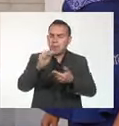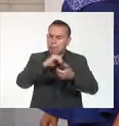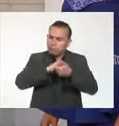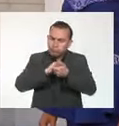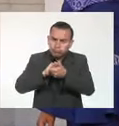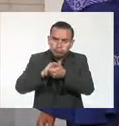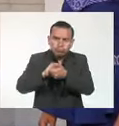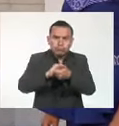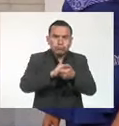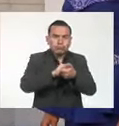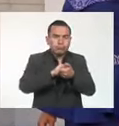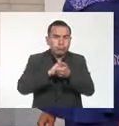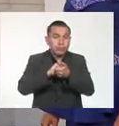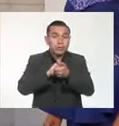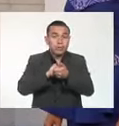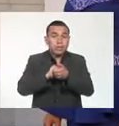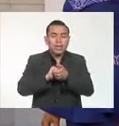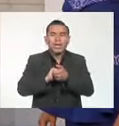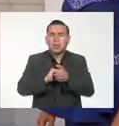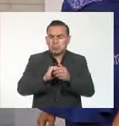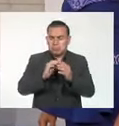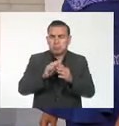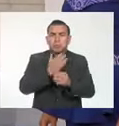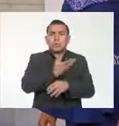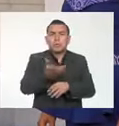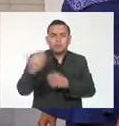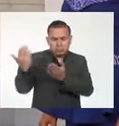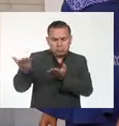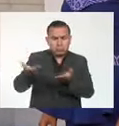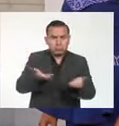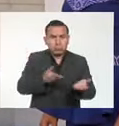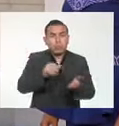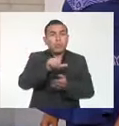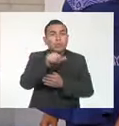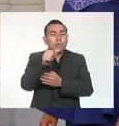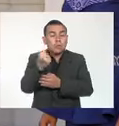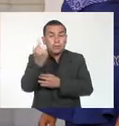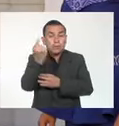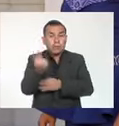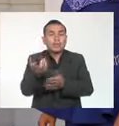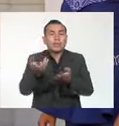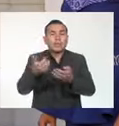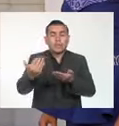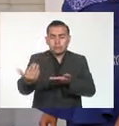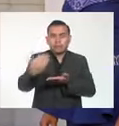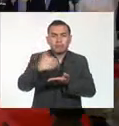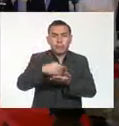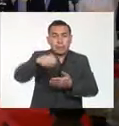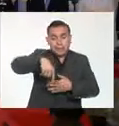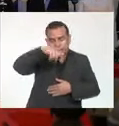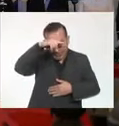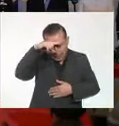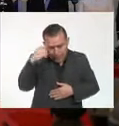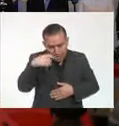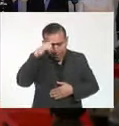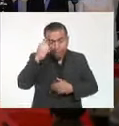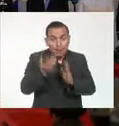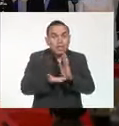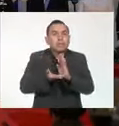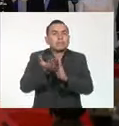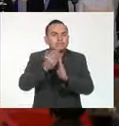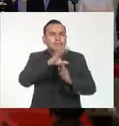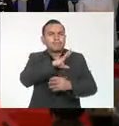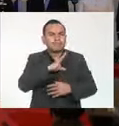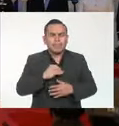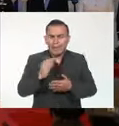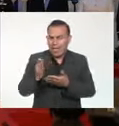hecho, y vamos a tener nuestras puertas abiertas para, de par en par para todos los extranjeros que quieran venir y trabajar y contribuir, pero no